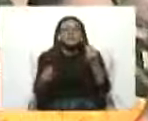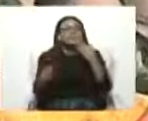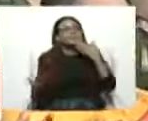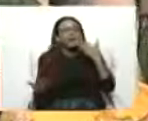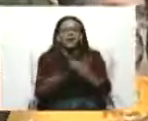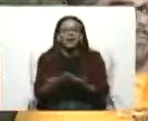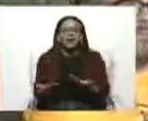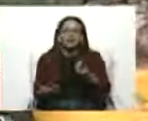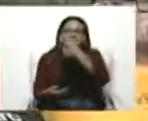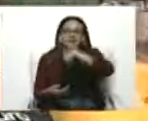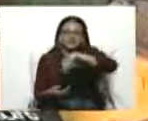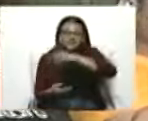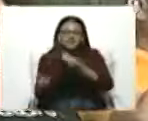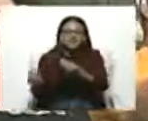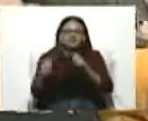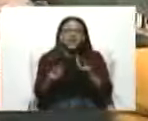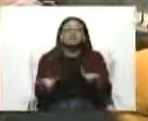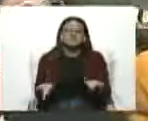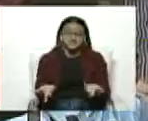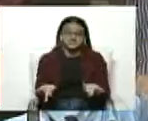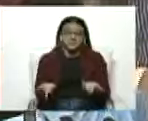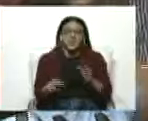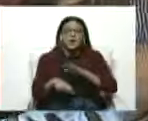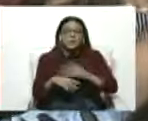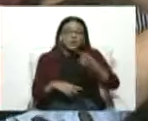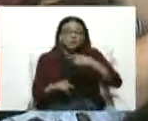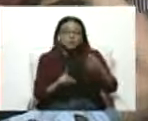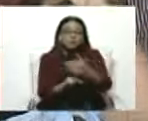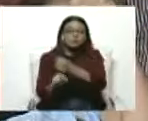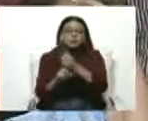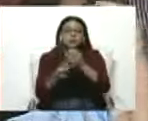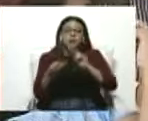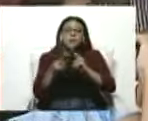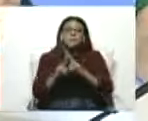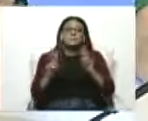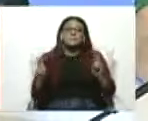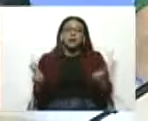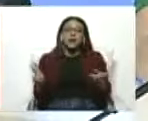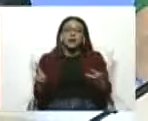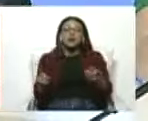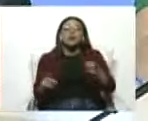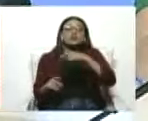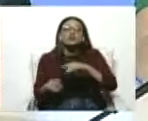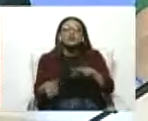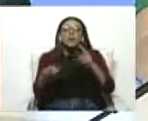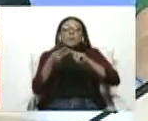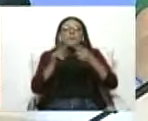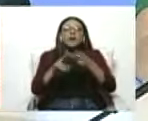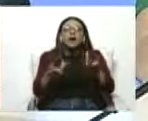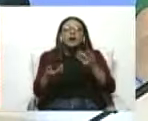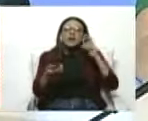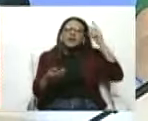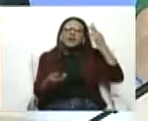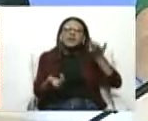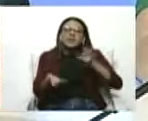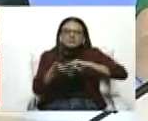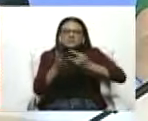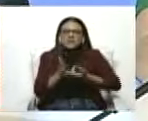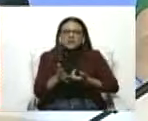Tú nos has visto a nosotros. ¿Qué es la paz? Vale, paz es el derecho, el respeto al derecho de los demás.